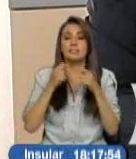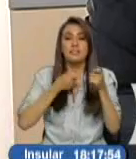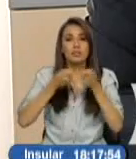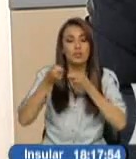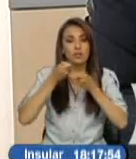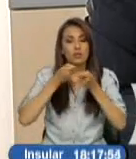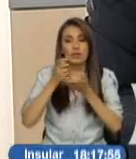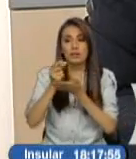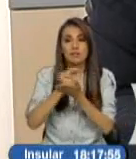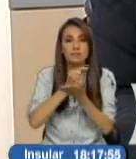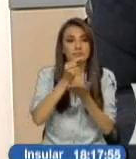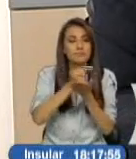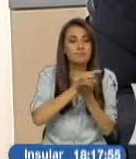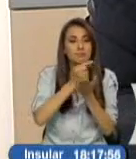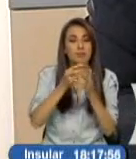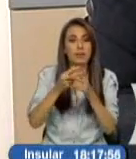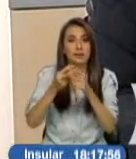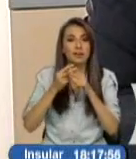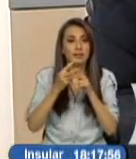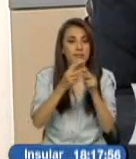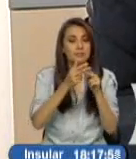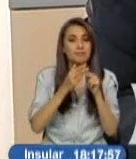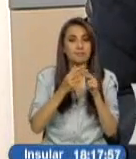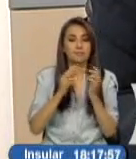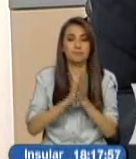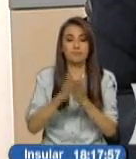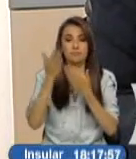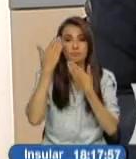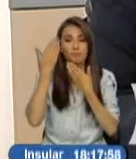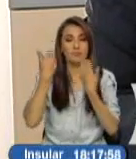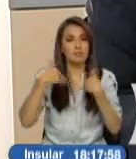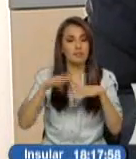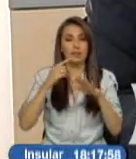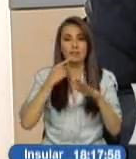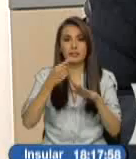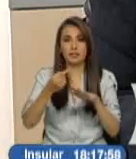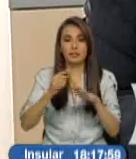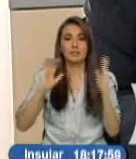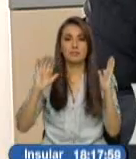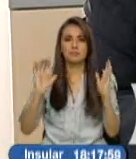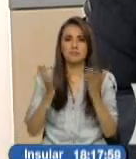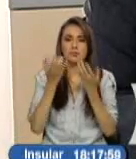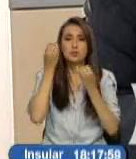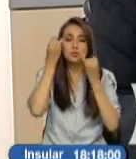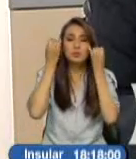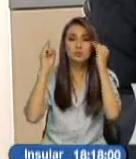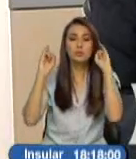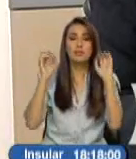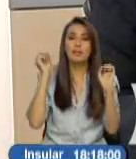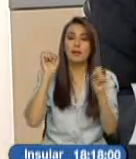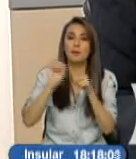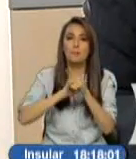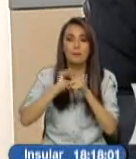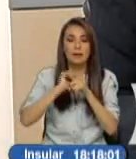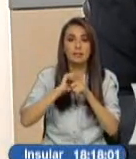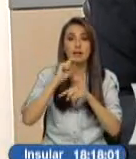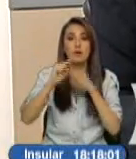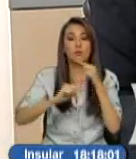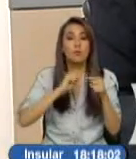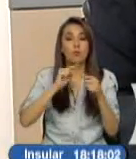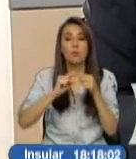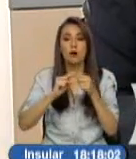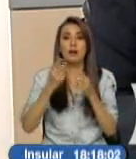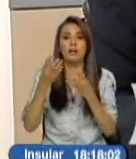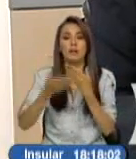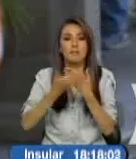El crédito este rato como política monetaria ya tuvo su incentivo. tuvo su incentivo que al dar facilidades crediticias